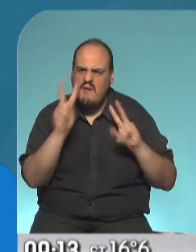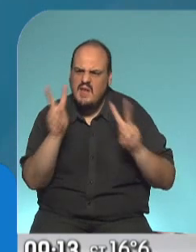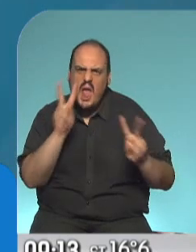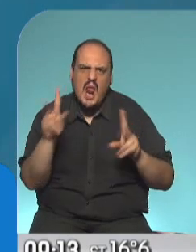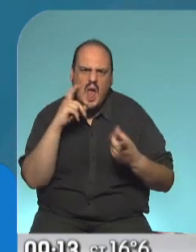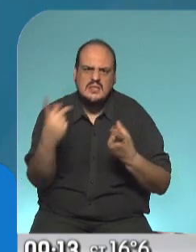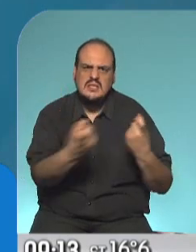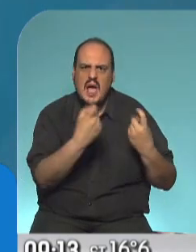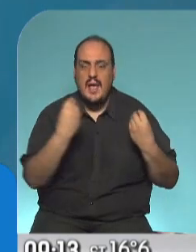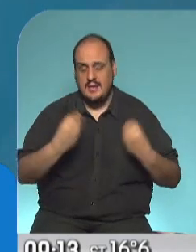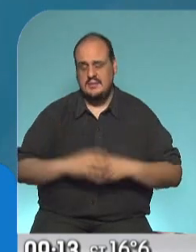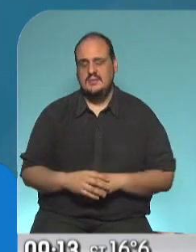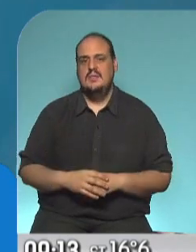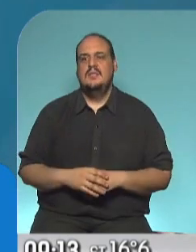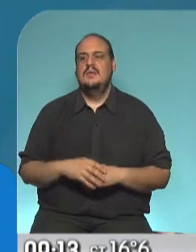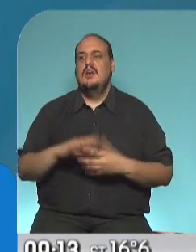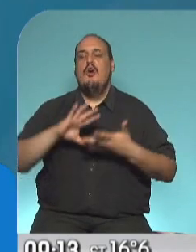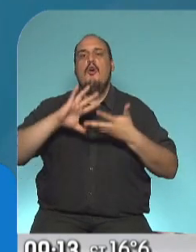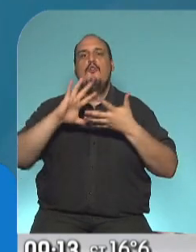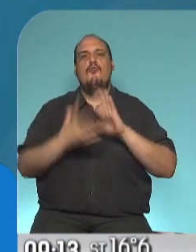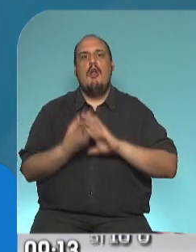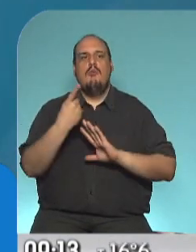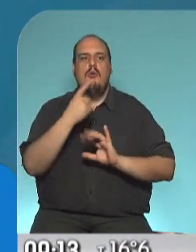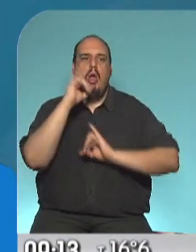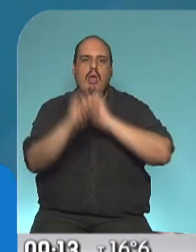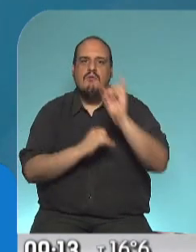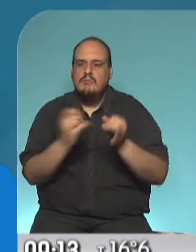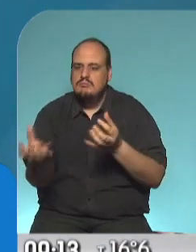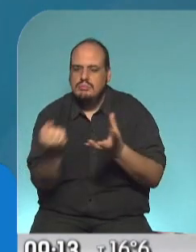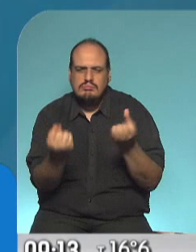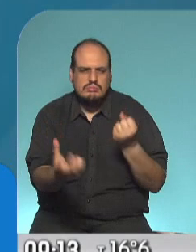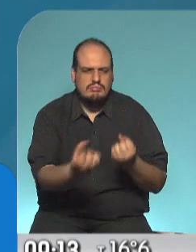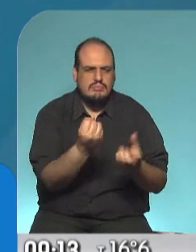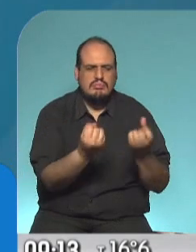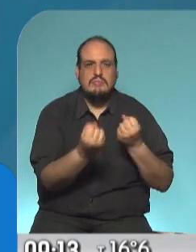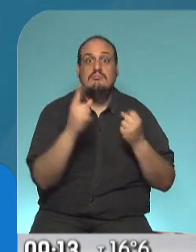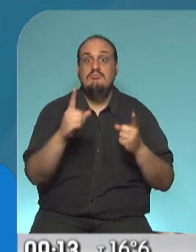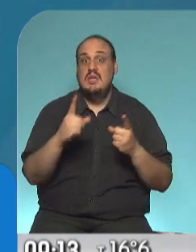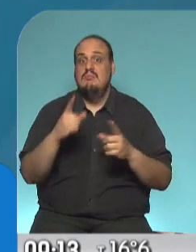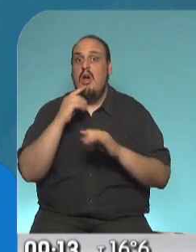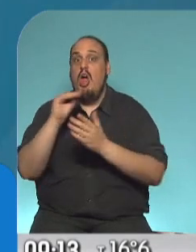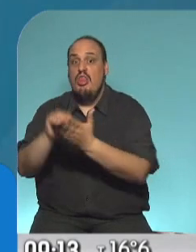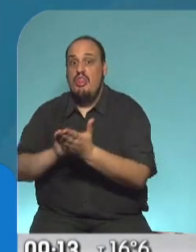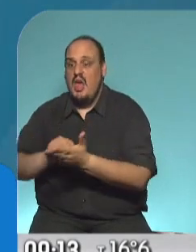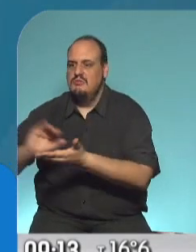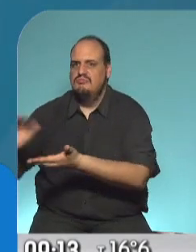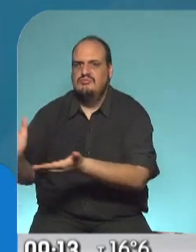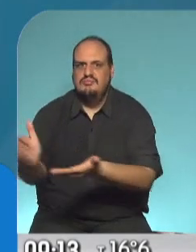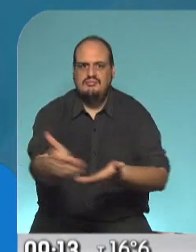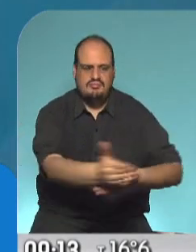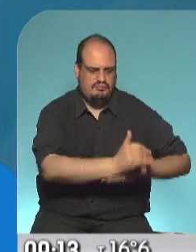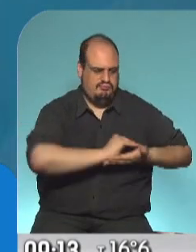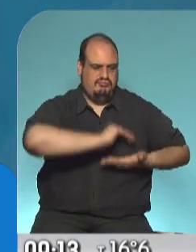es una forma de obtención de información que es la recolección continua y sistemática de datos